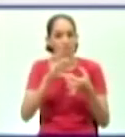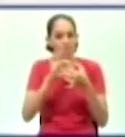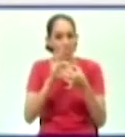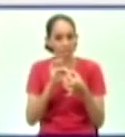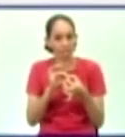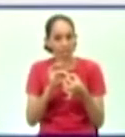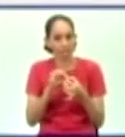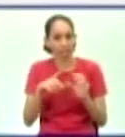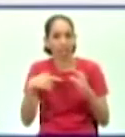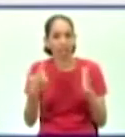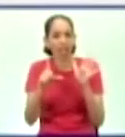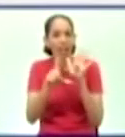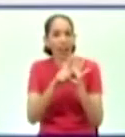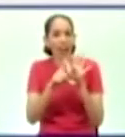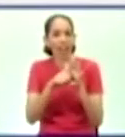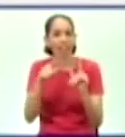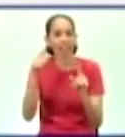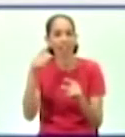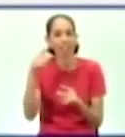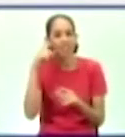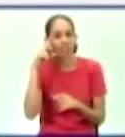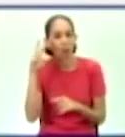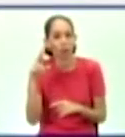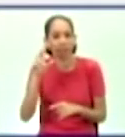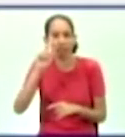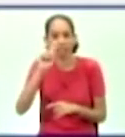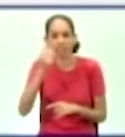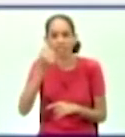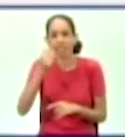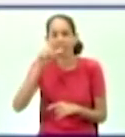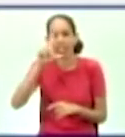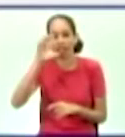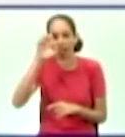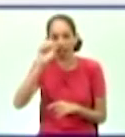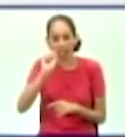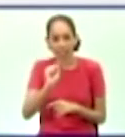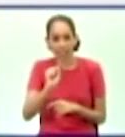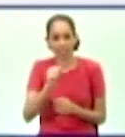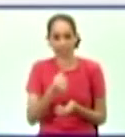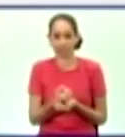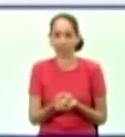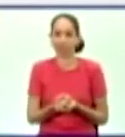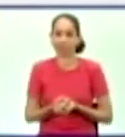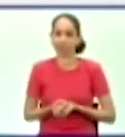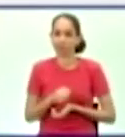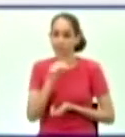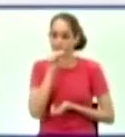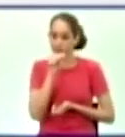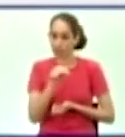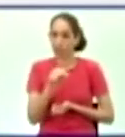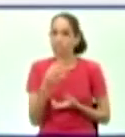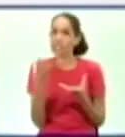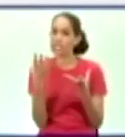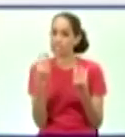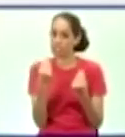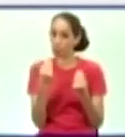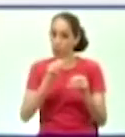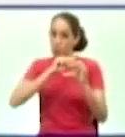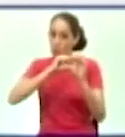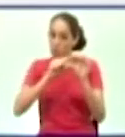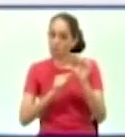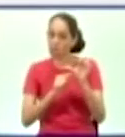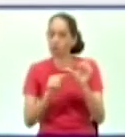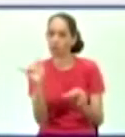Y también podemos decir que cuando tenemos varios ángulos inscritos sobre el mismo arco, tienen la misma